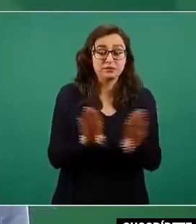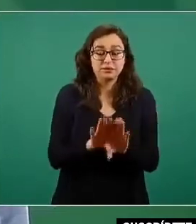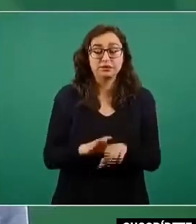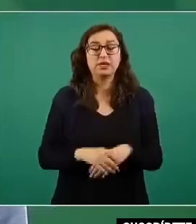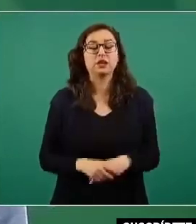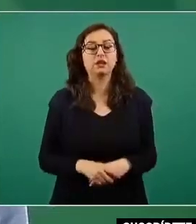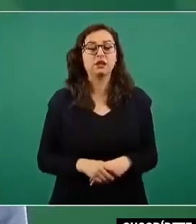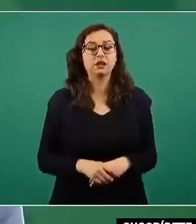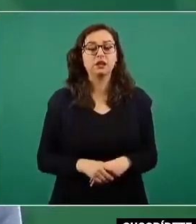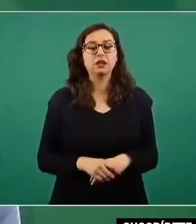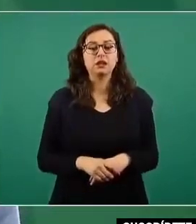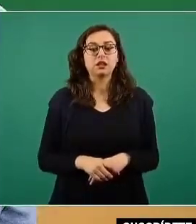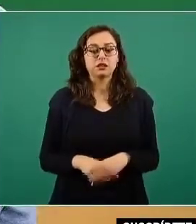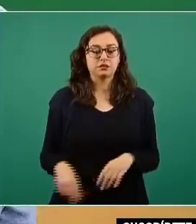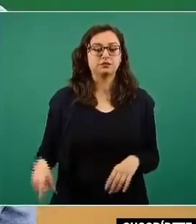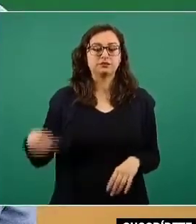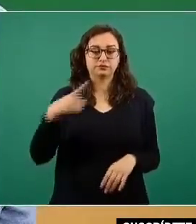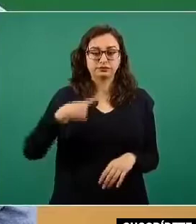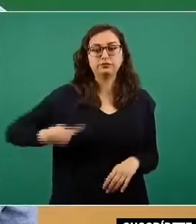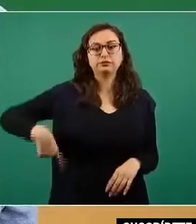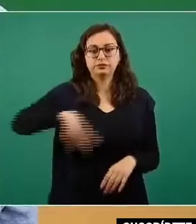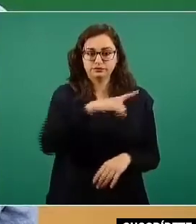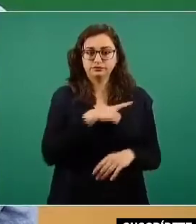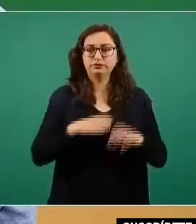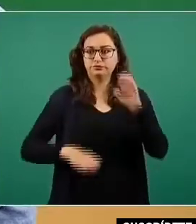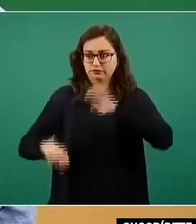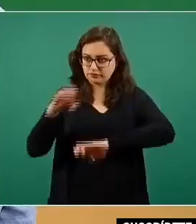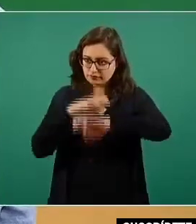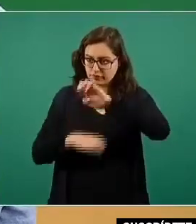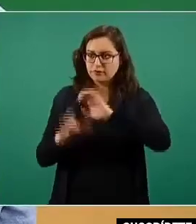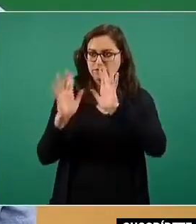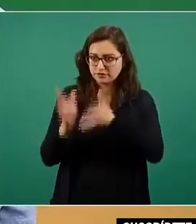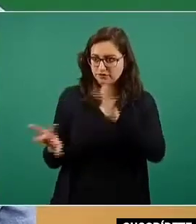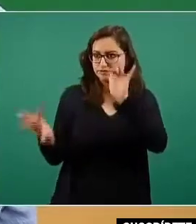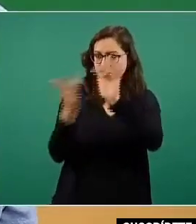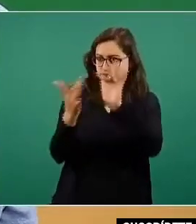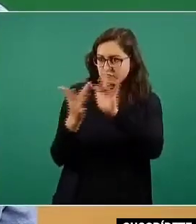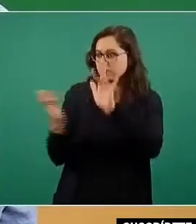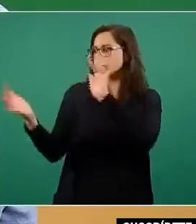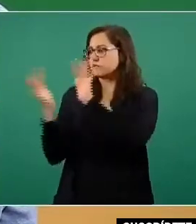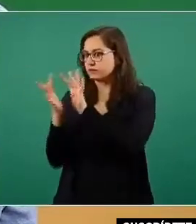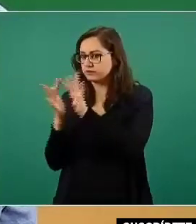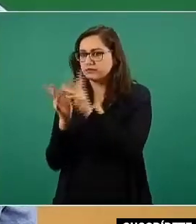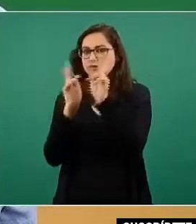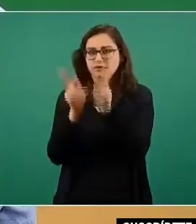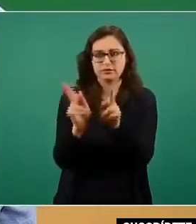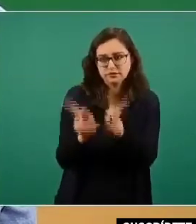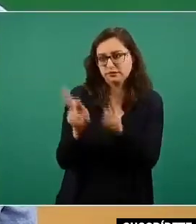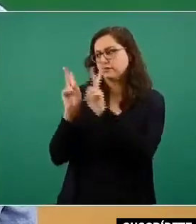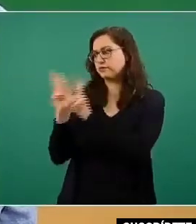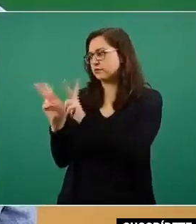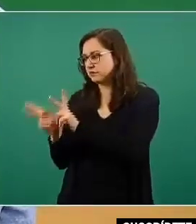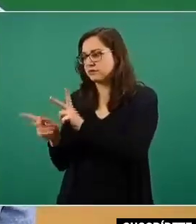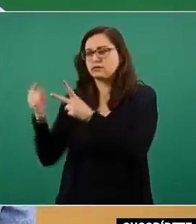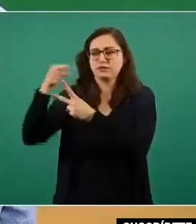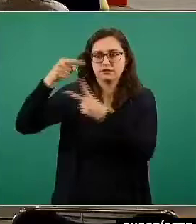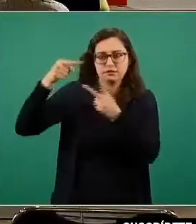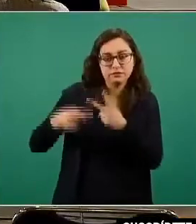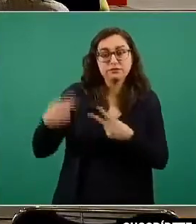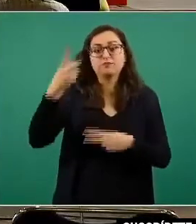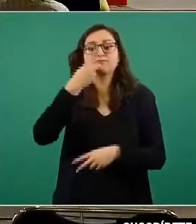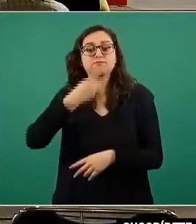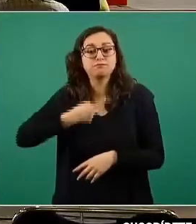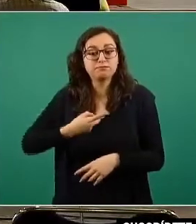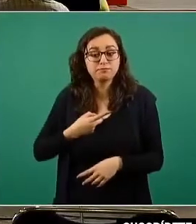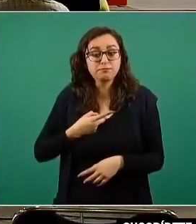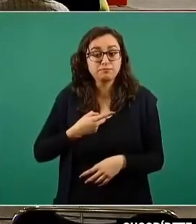platicamos precisamente con las compañías que producen, y otro de los elementos que nos indicaron es